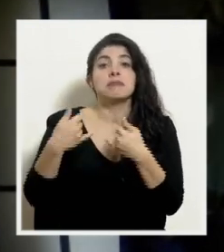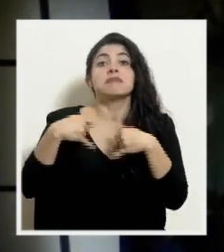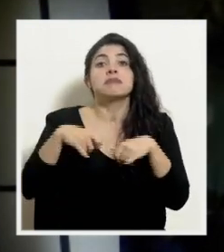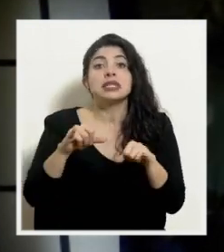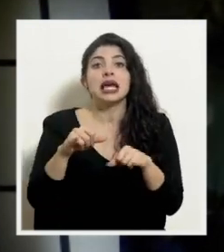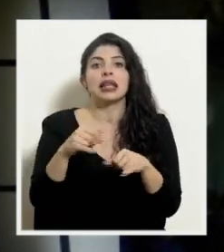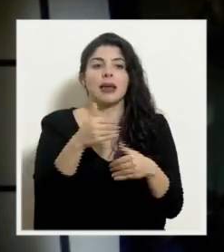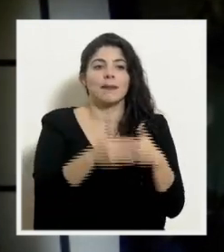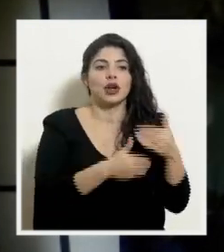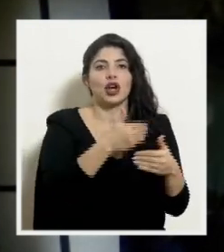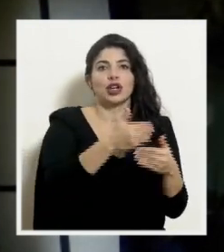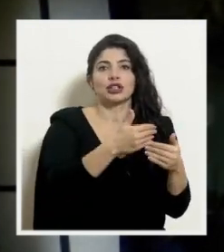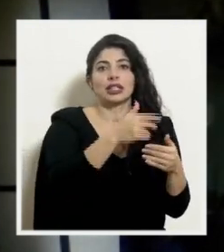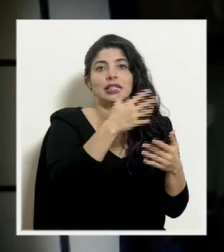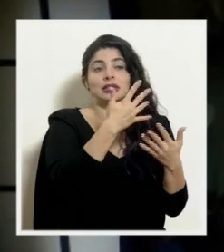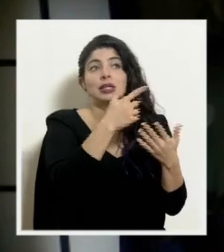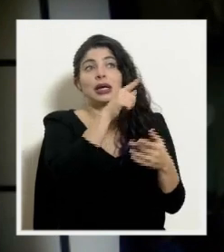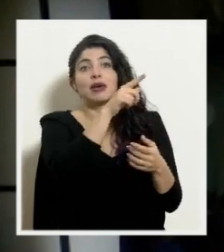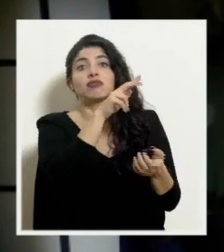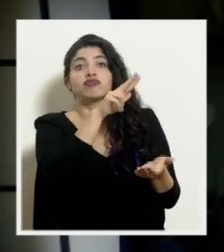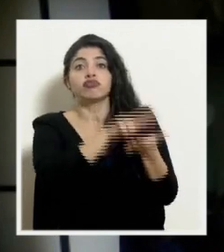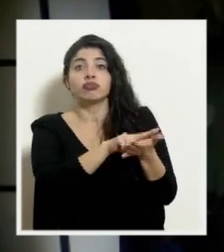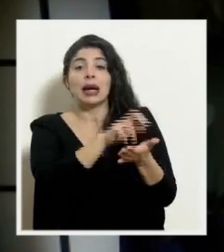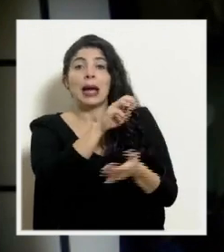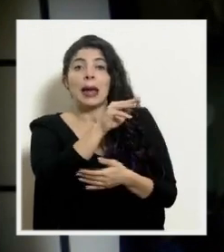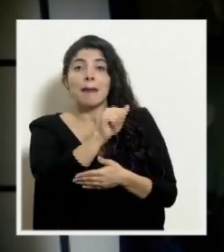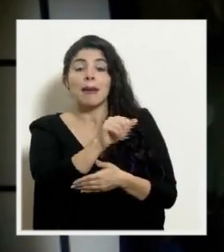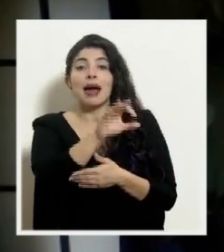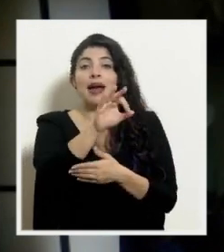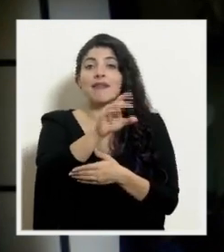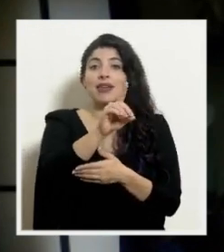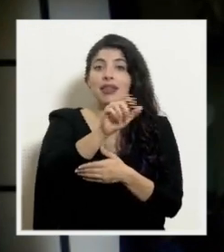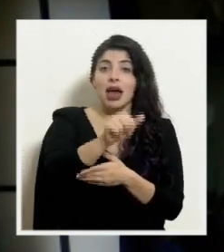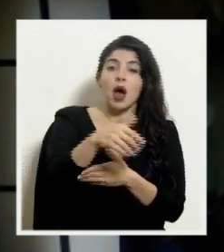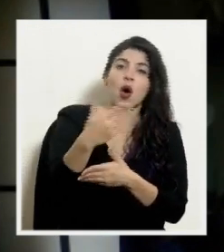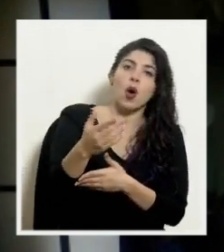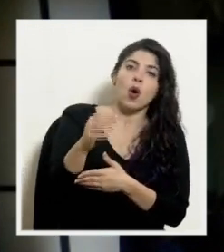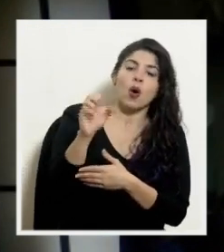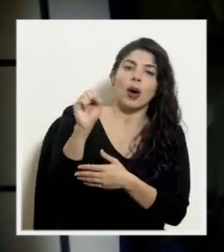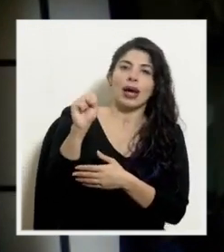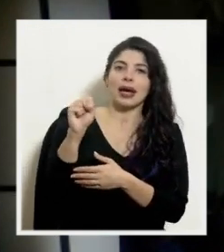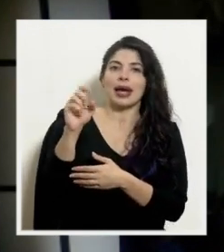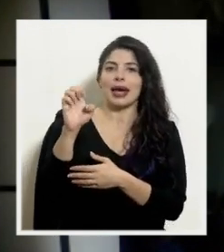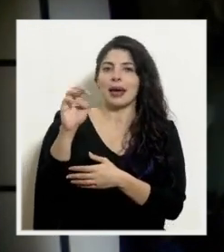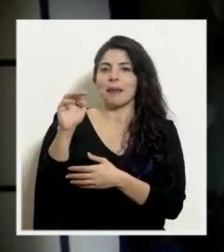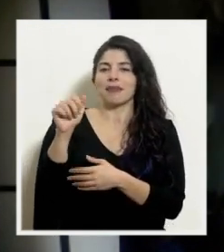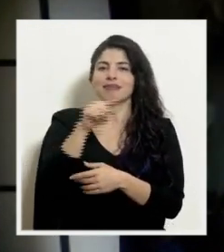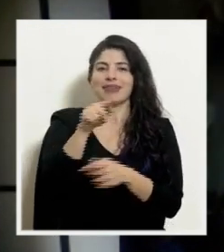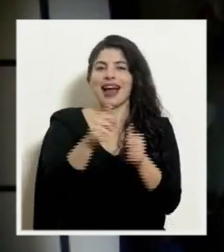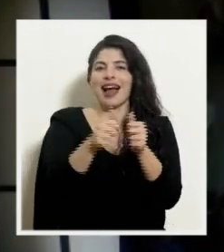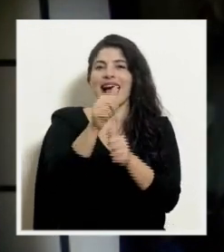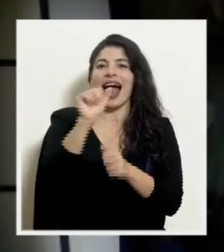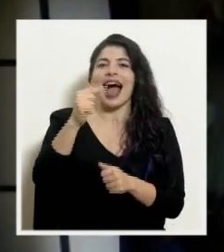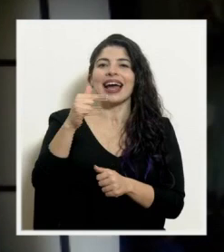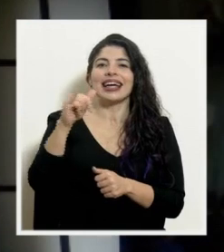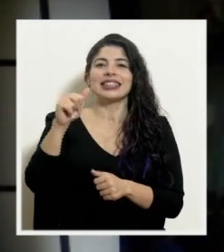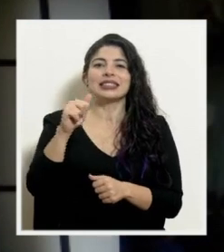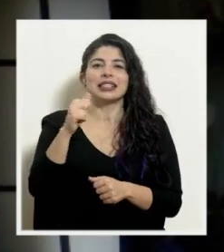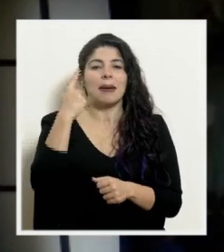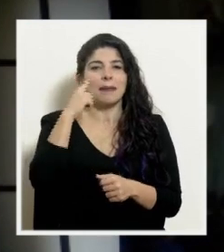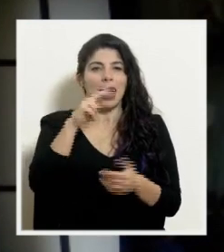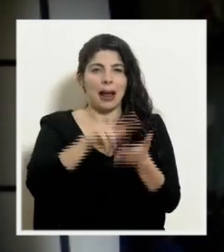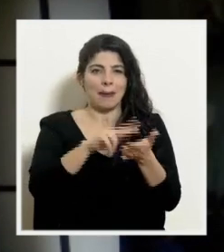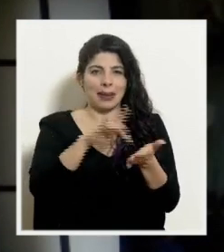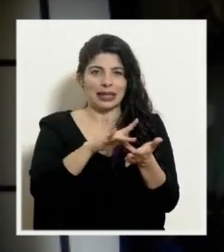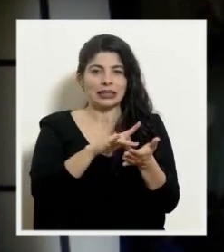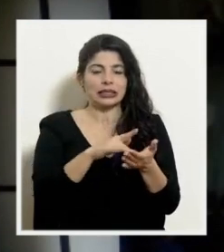son aprobadas por EMA, OMS y FDA. Nuestro llamado desde el sector privado en este momento es a decir